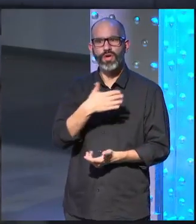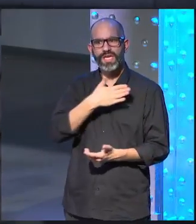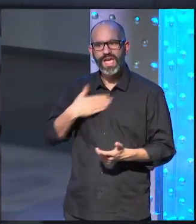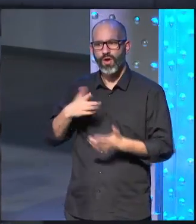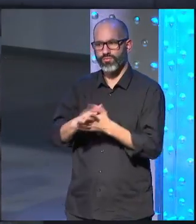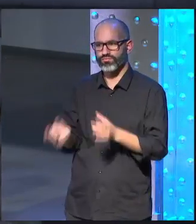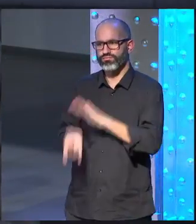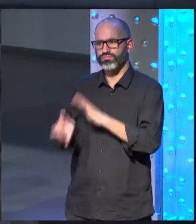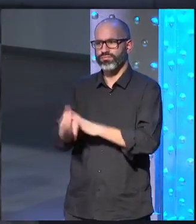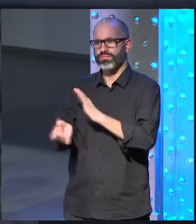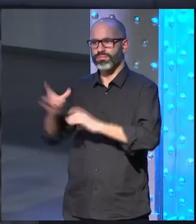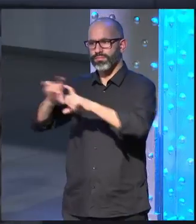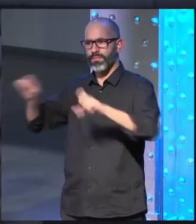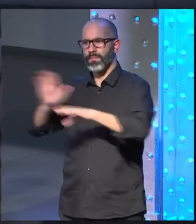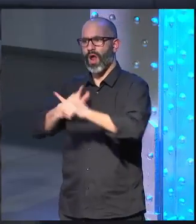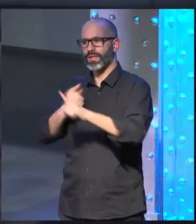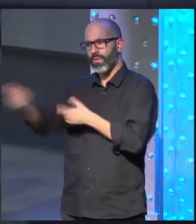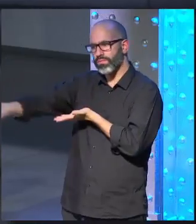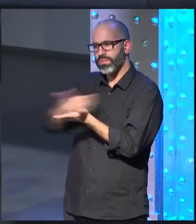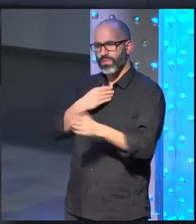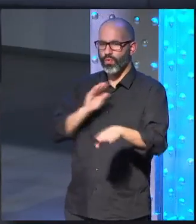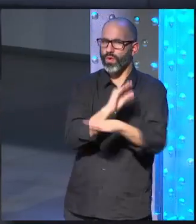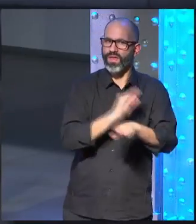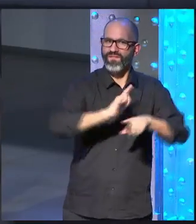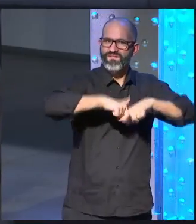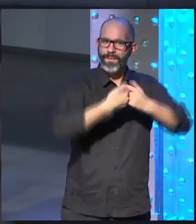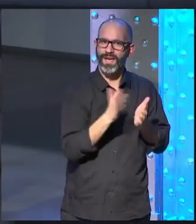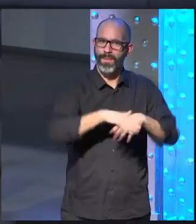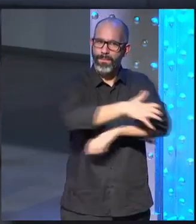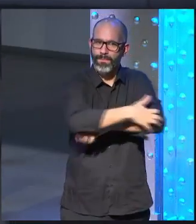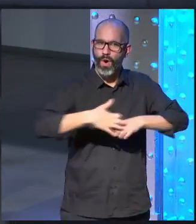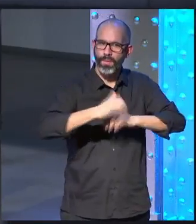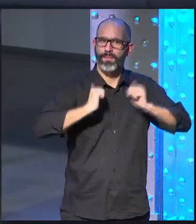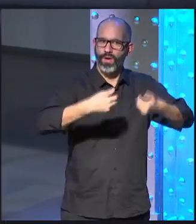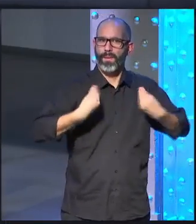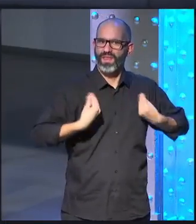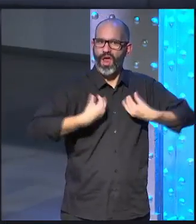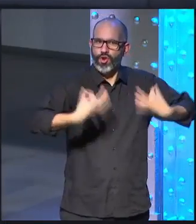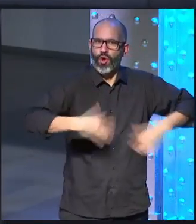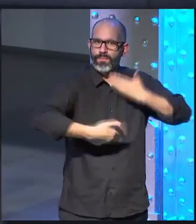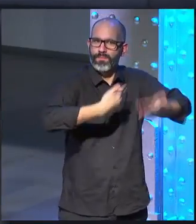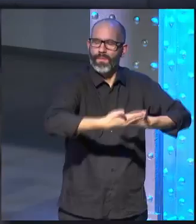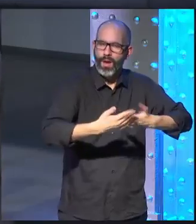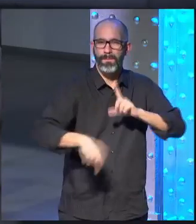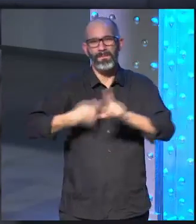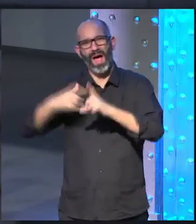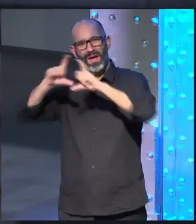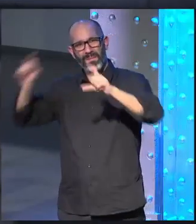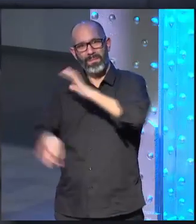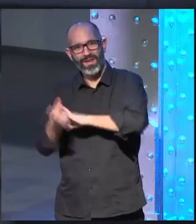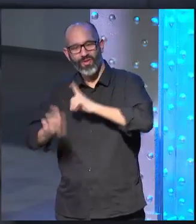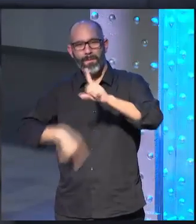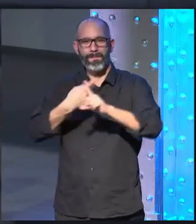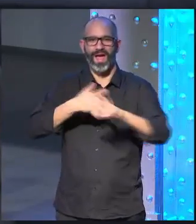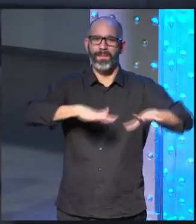toda mi familia, que nadie trabaja, y con este proyecto voy a ser capaz de sacar a mi familia de la pobreza. Y dices, ostras, aparte de emprendedor con impacto social, o sea, me